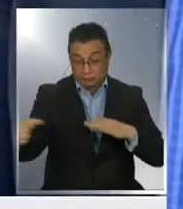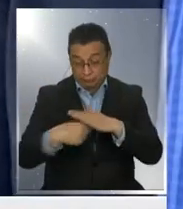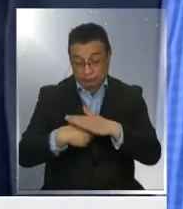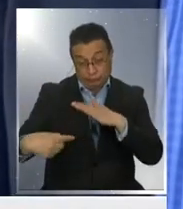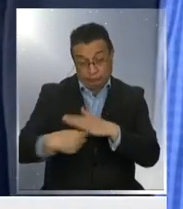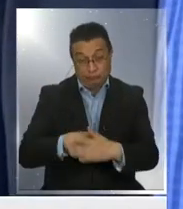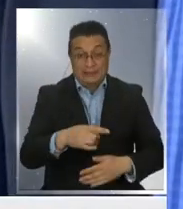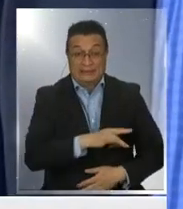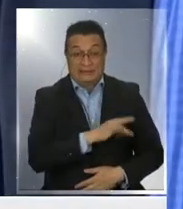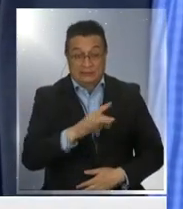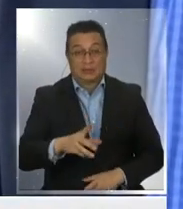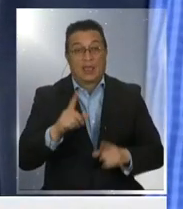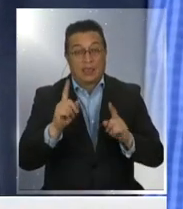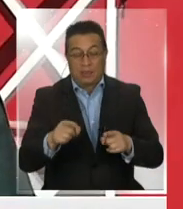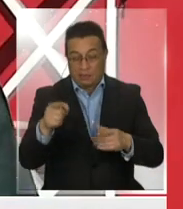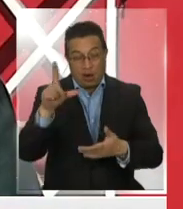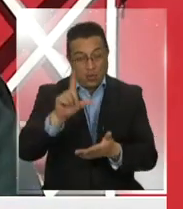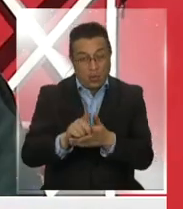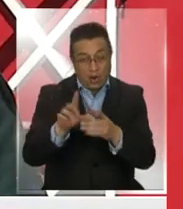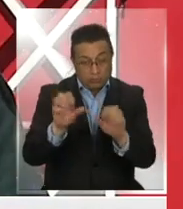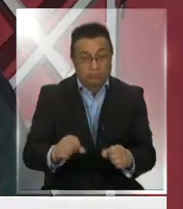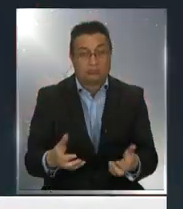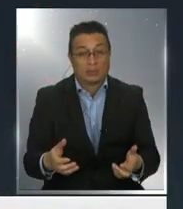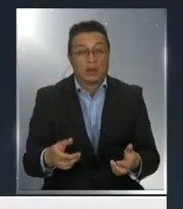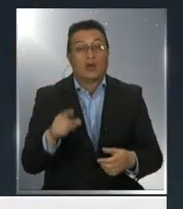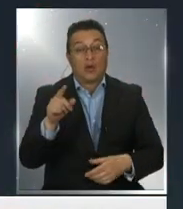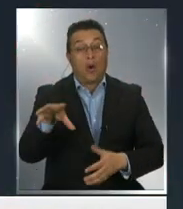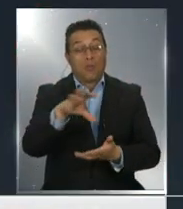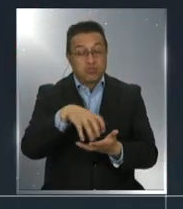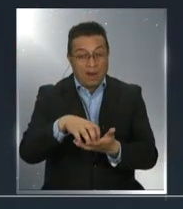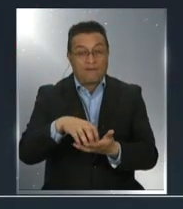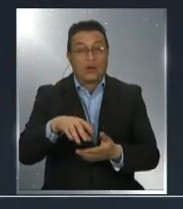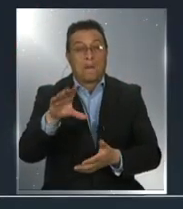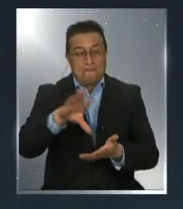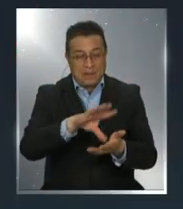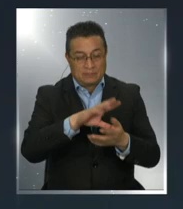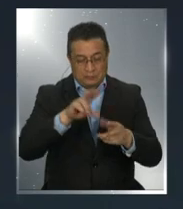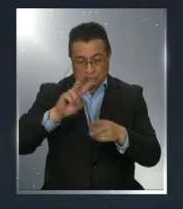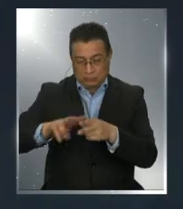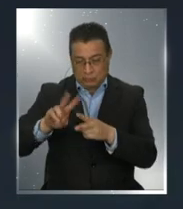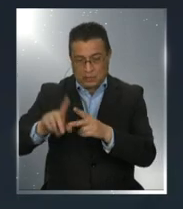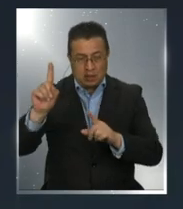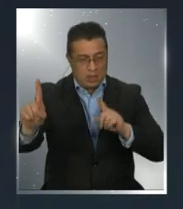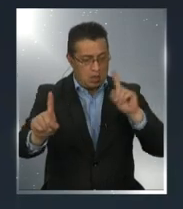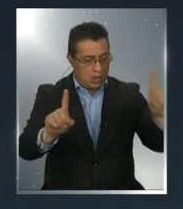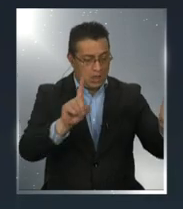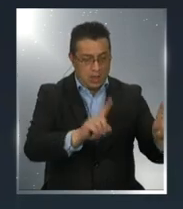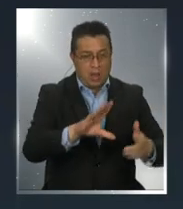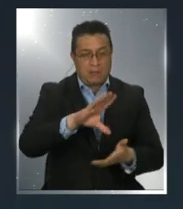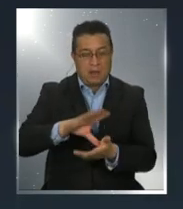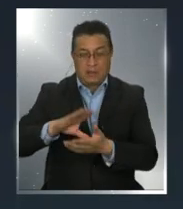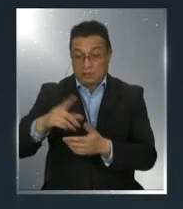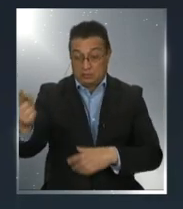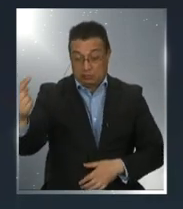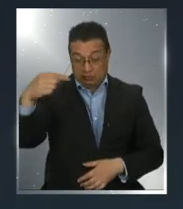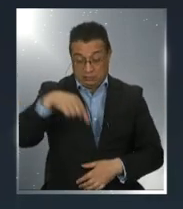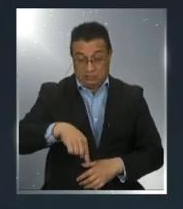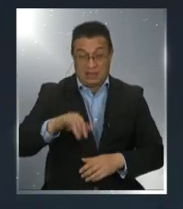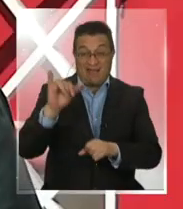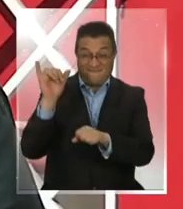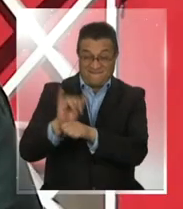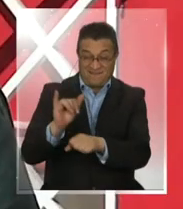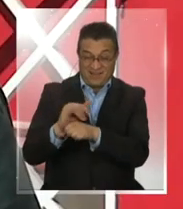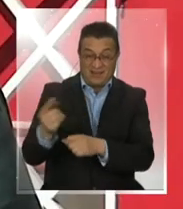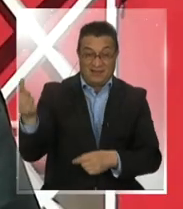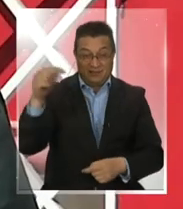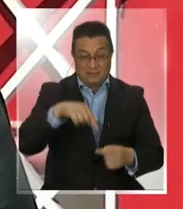nuestro país lleguen a ese lugar? Que los pueblos y las naciones resuelvan sus problemas en sus propios países. Quienes llegaron acá engañados, va